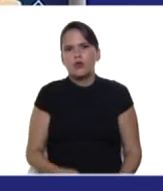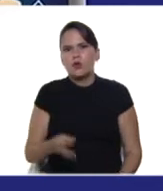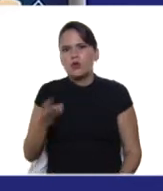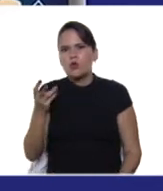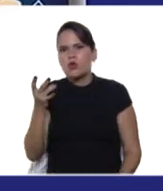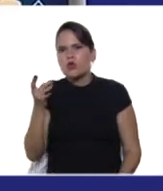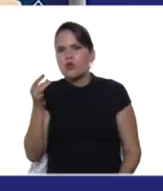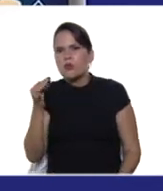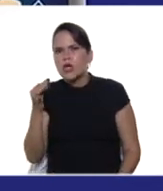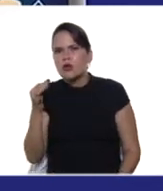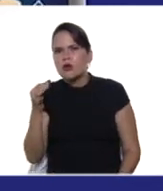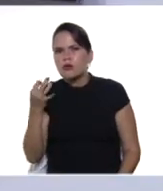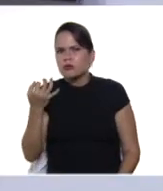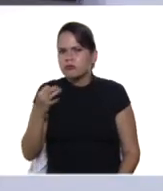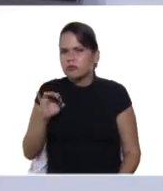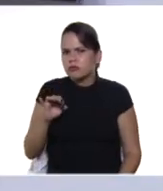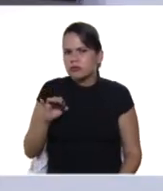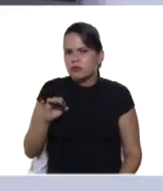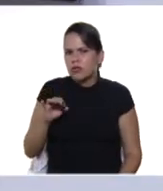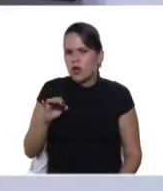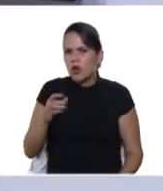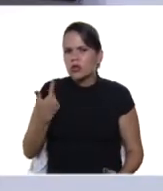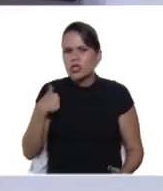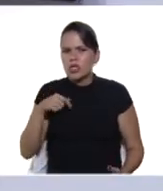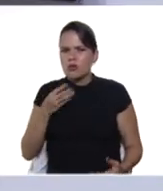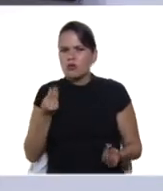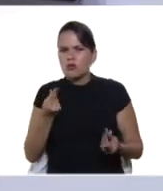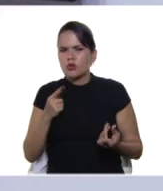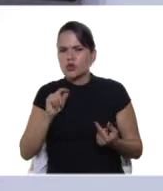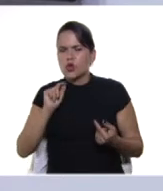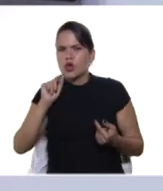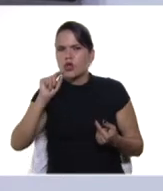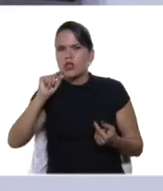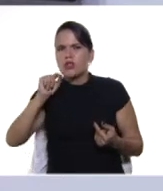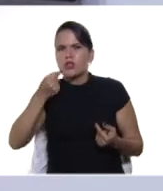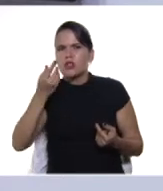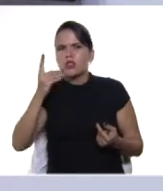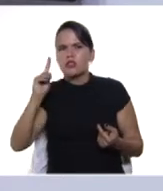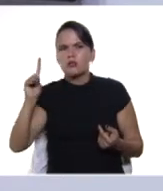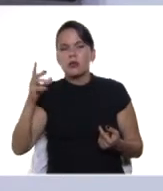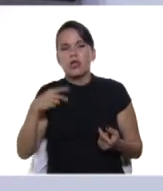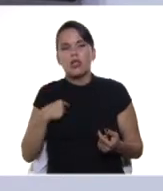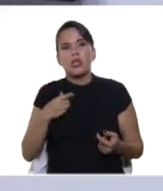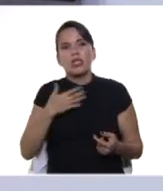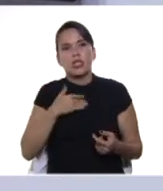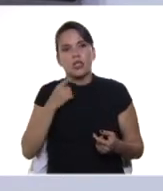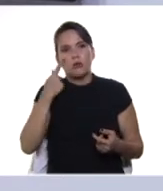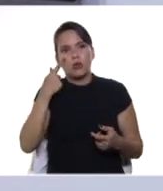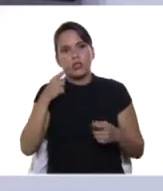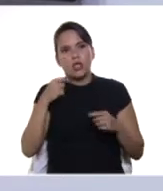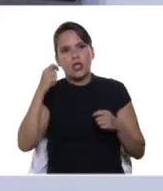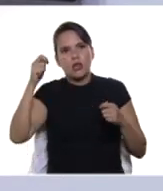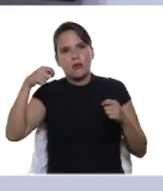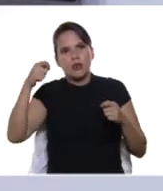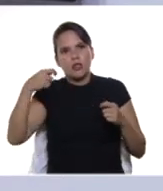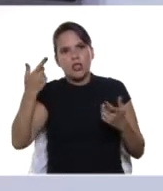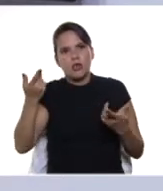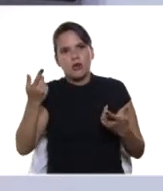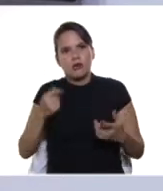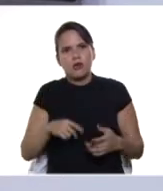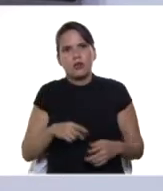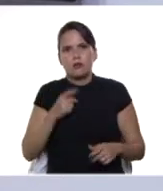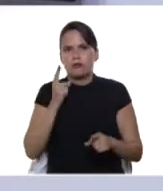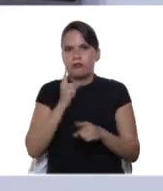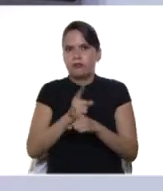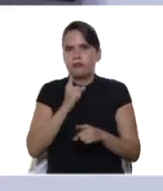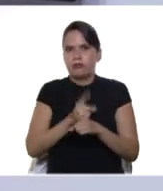número real o irracional? No me quiero despedir sin antes presentarles el video enmarcado en lo que es el reto